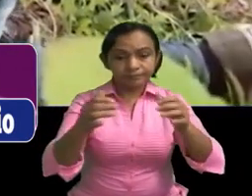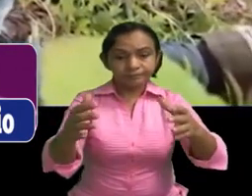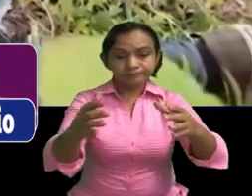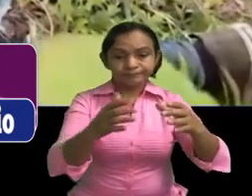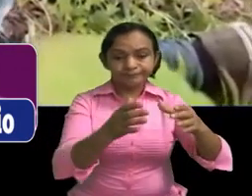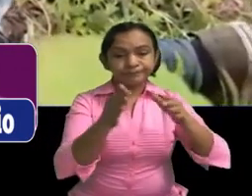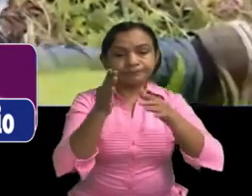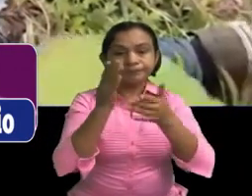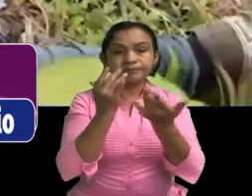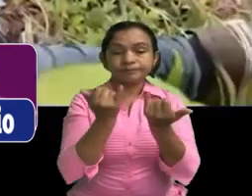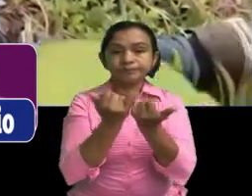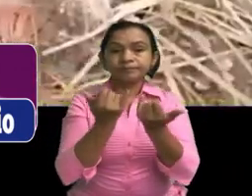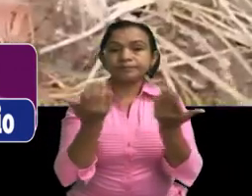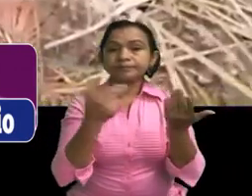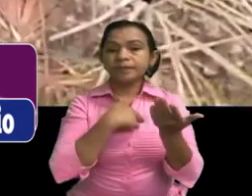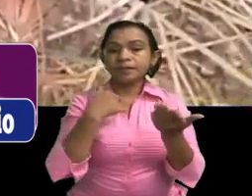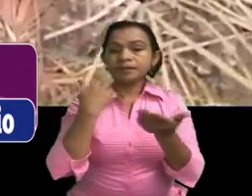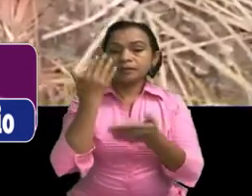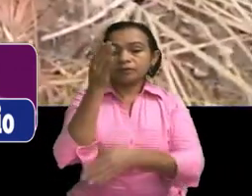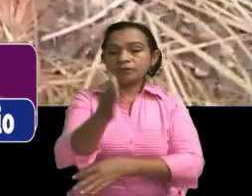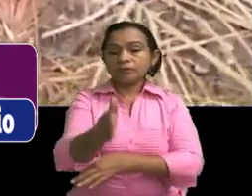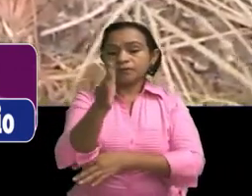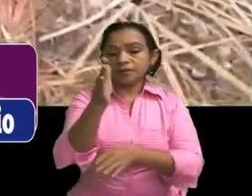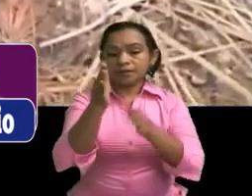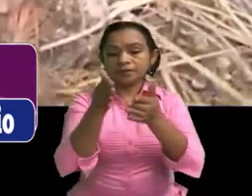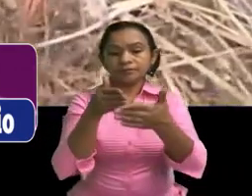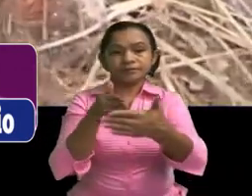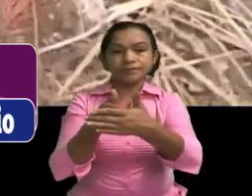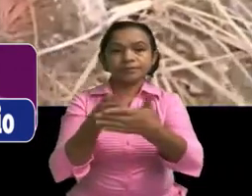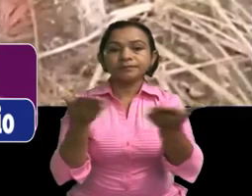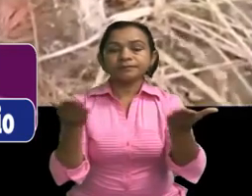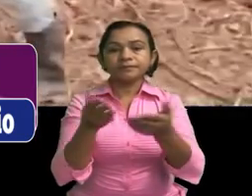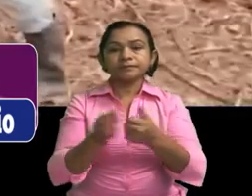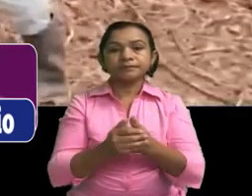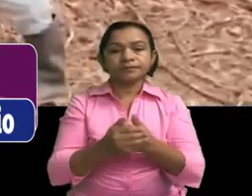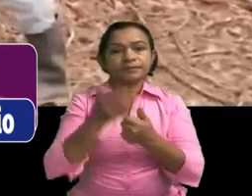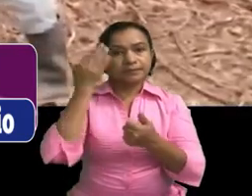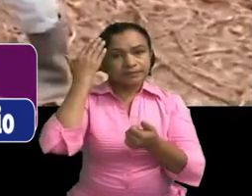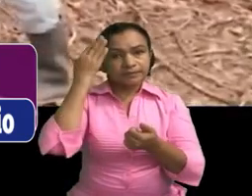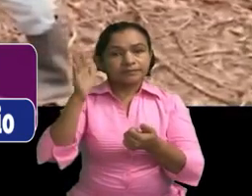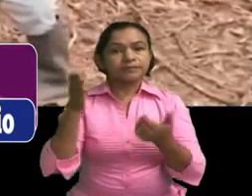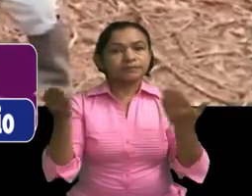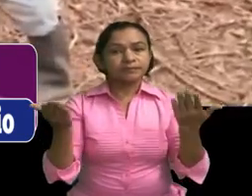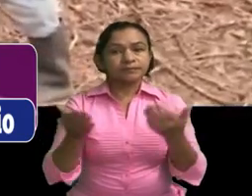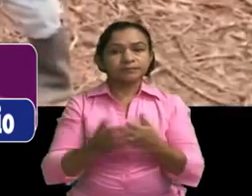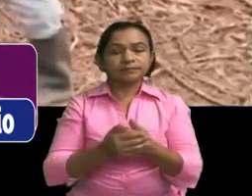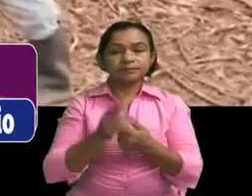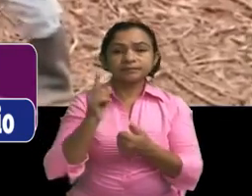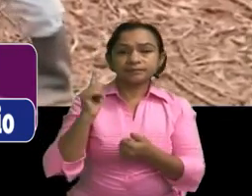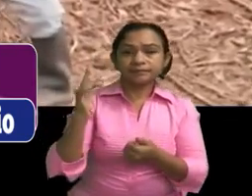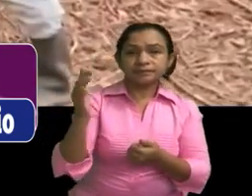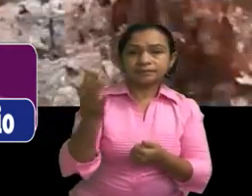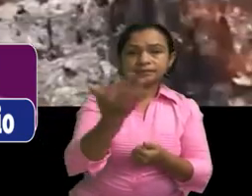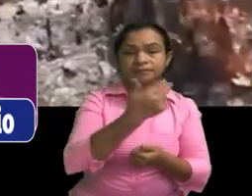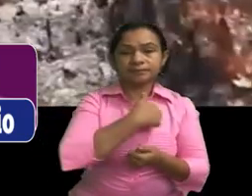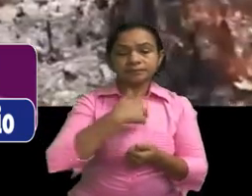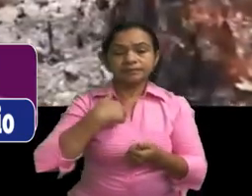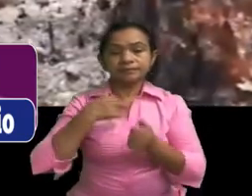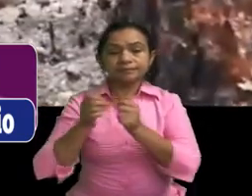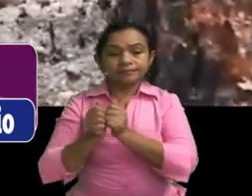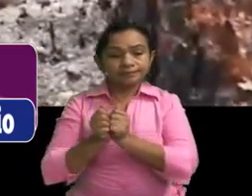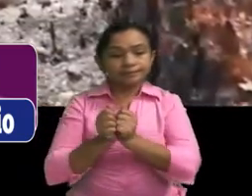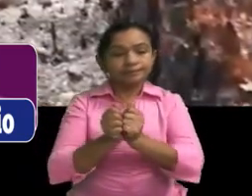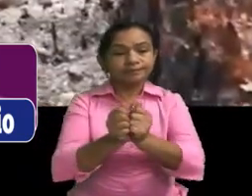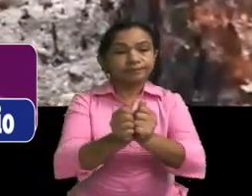esta zona? Bueno, la mayoría de productores inclusive lo sabe, sí, ¿verdad? Todo es darle ese acompañamiento,